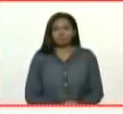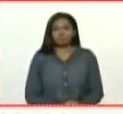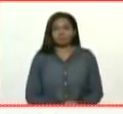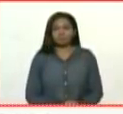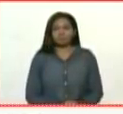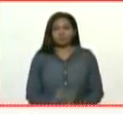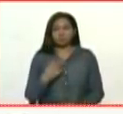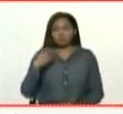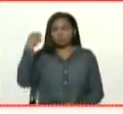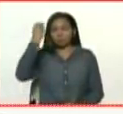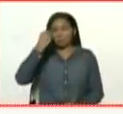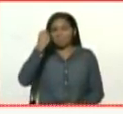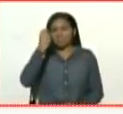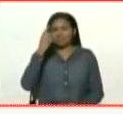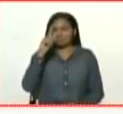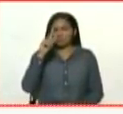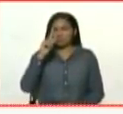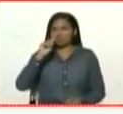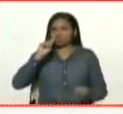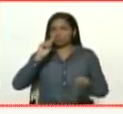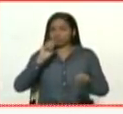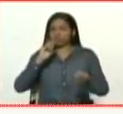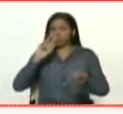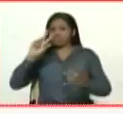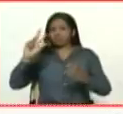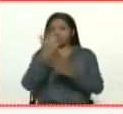Yo pienso que esto se puede triplicar.